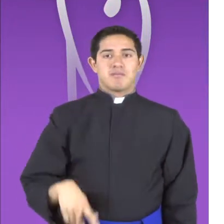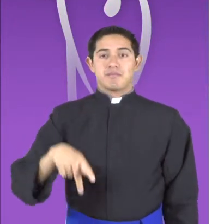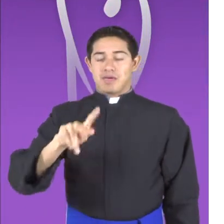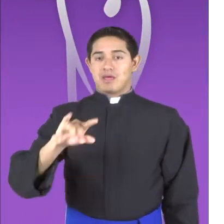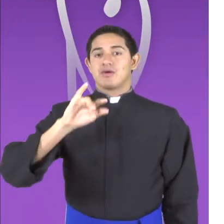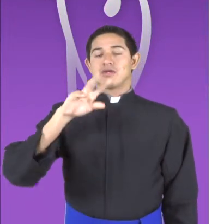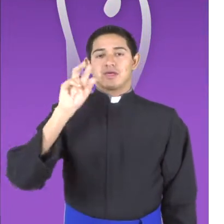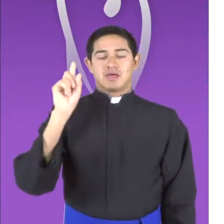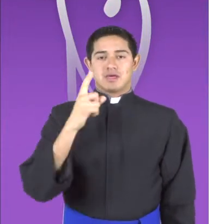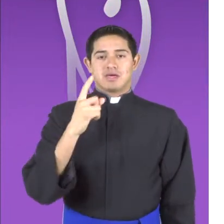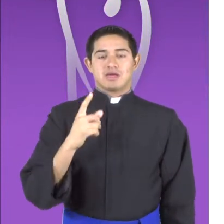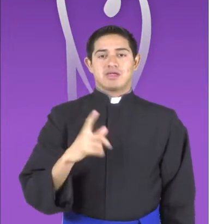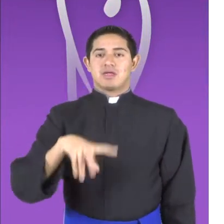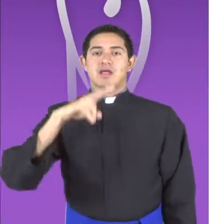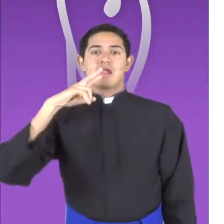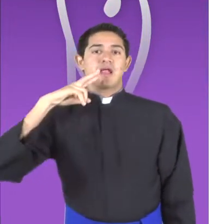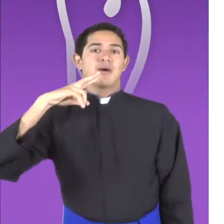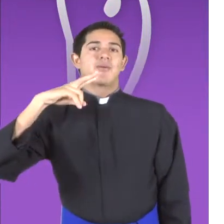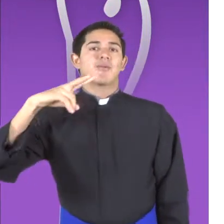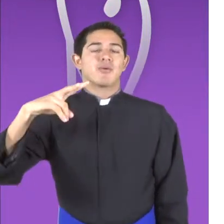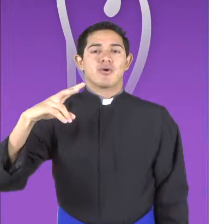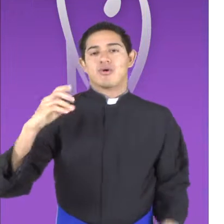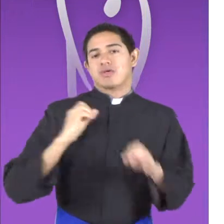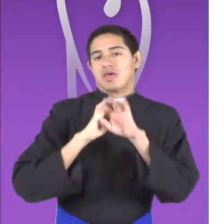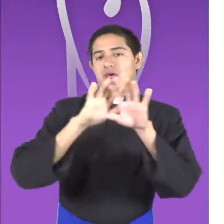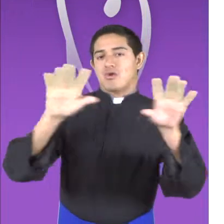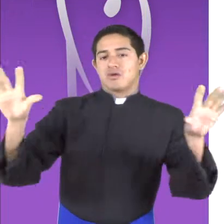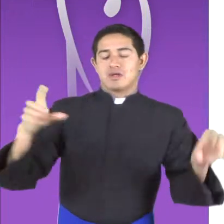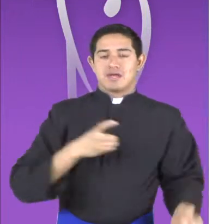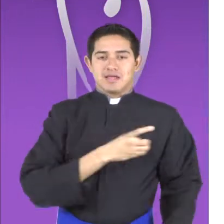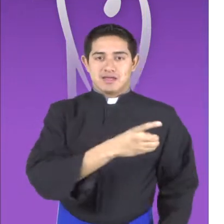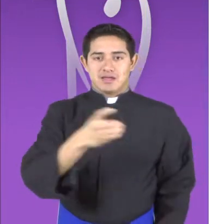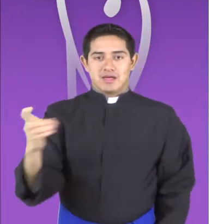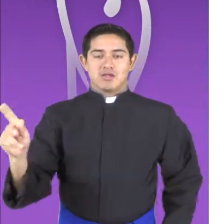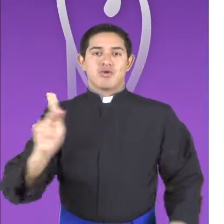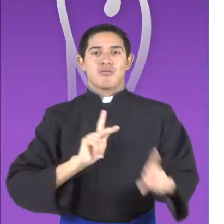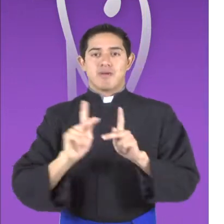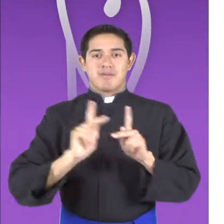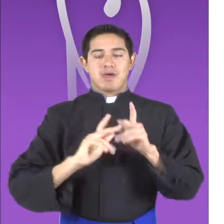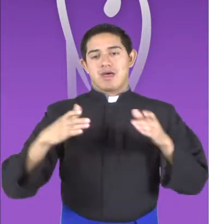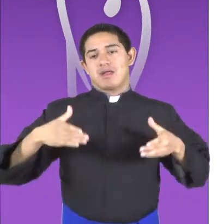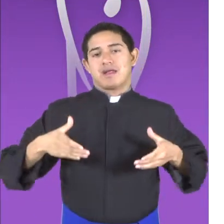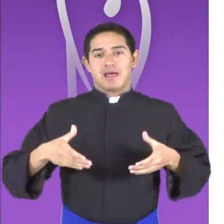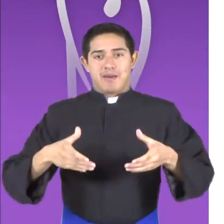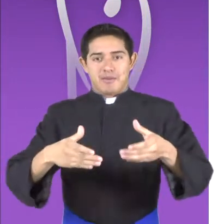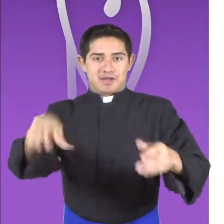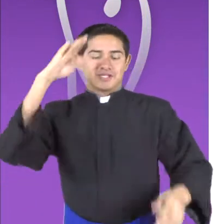la voz que clama en el desierto: preparen el camino del Señor.